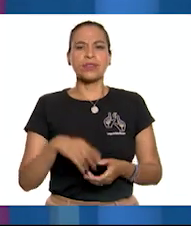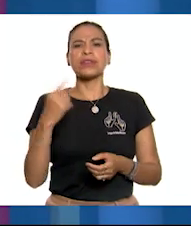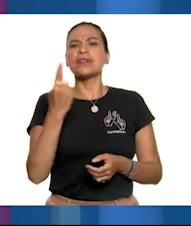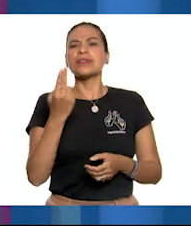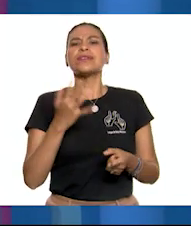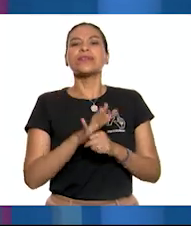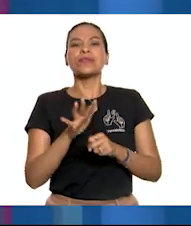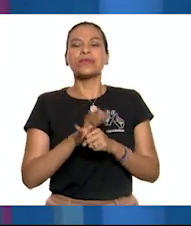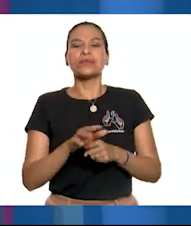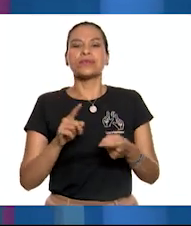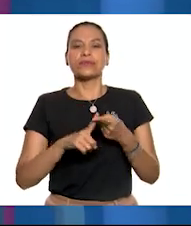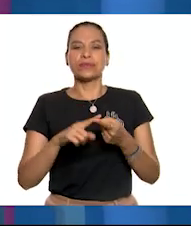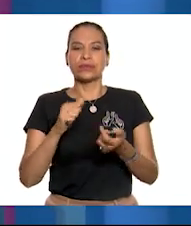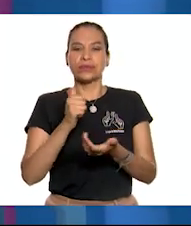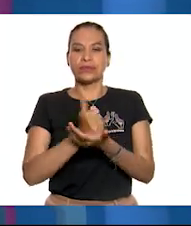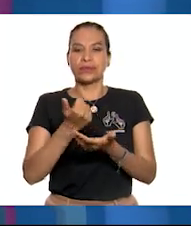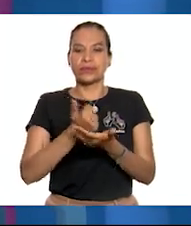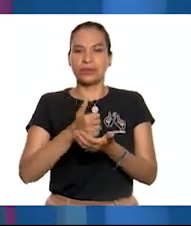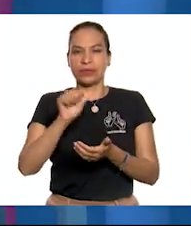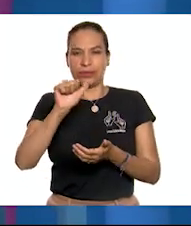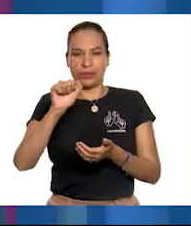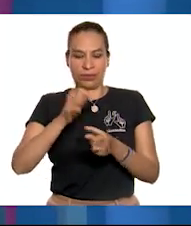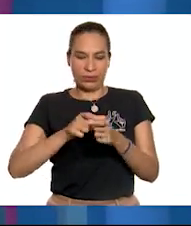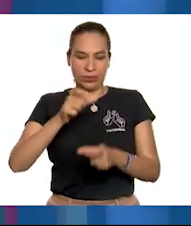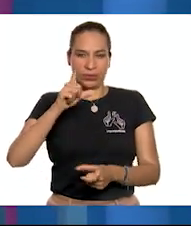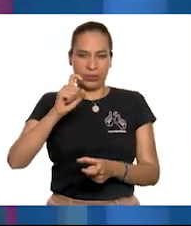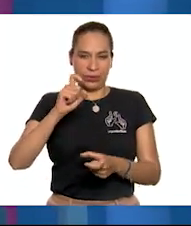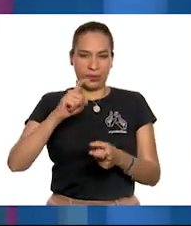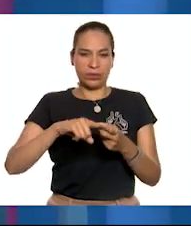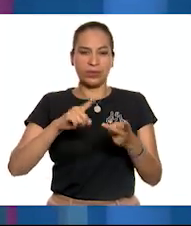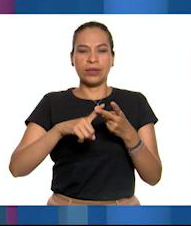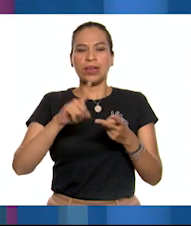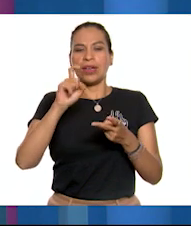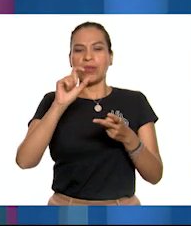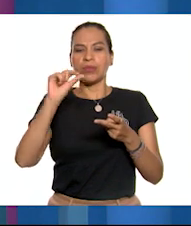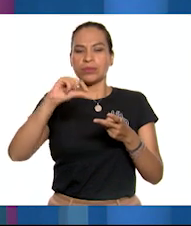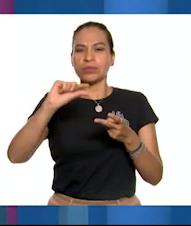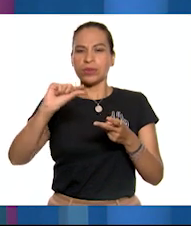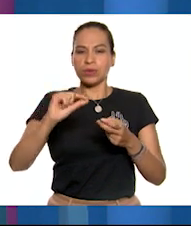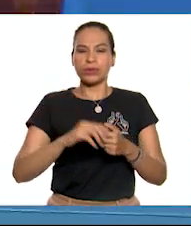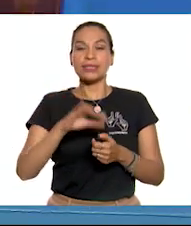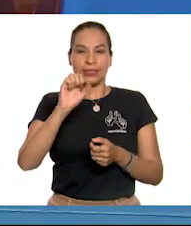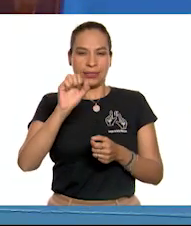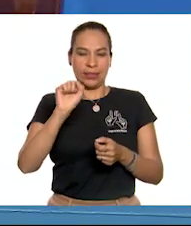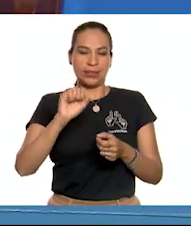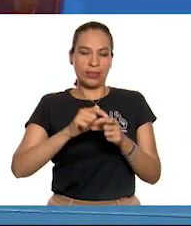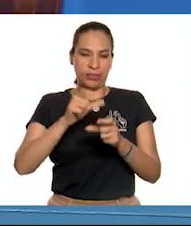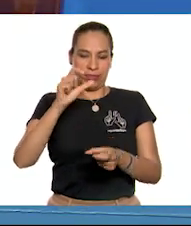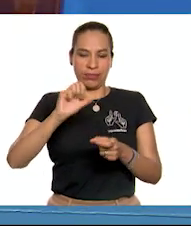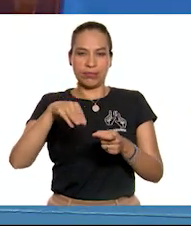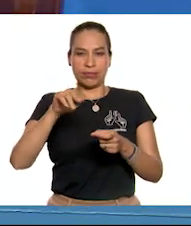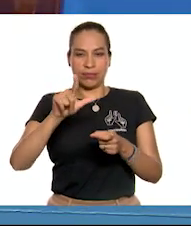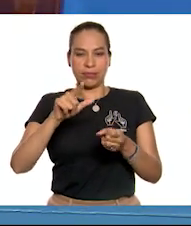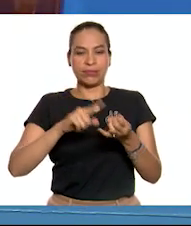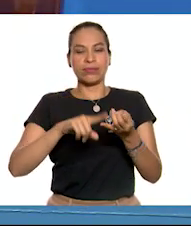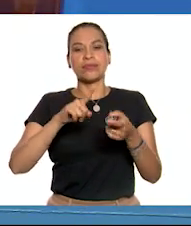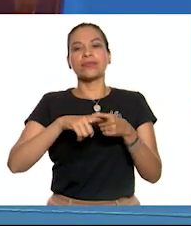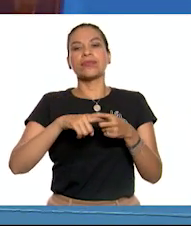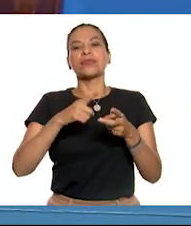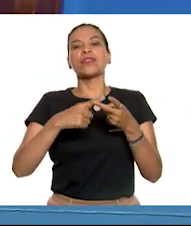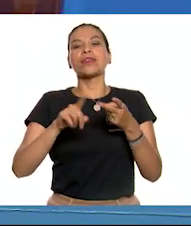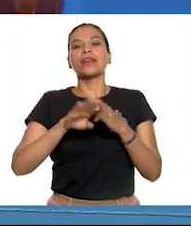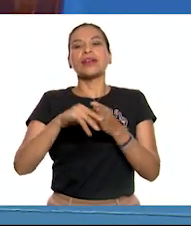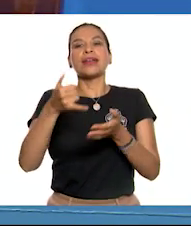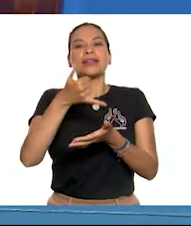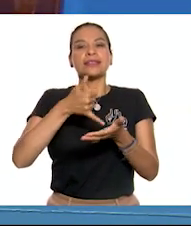que necesitamos es una botella de 600 mililitros con un poco de agua. Así es. También necesitamos aceite de